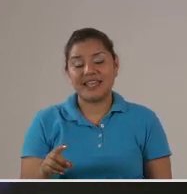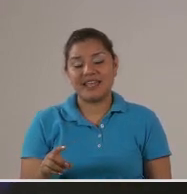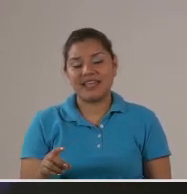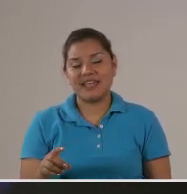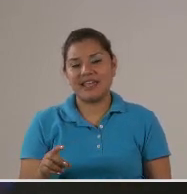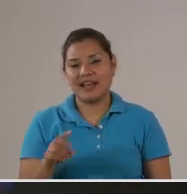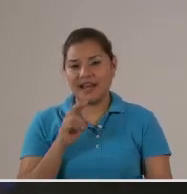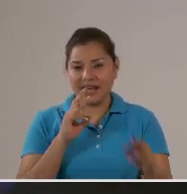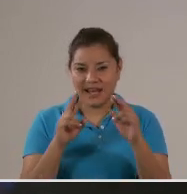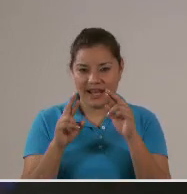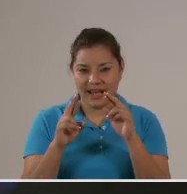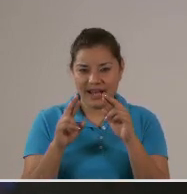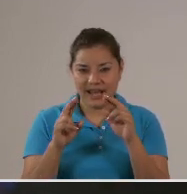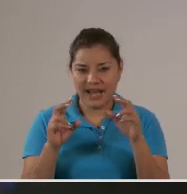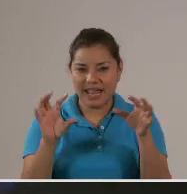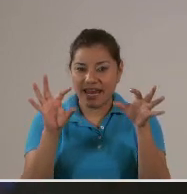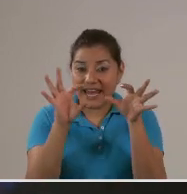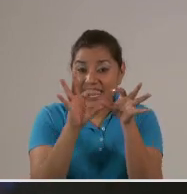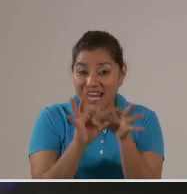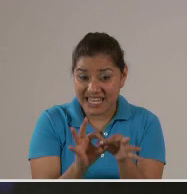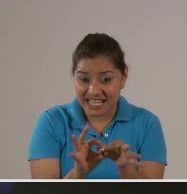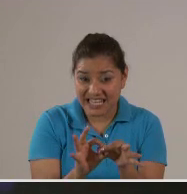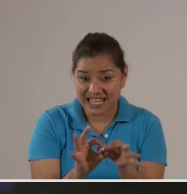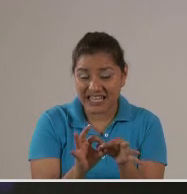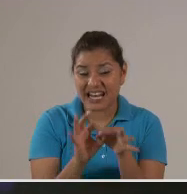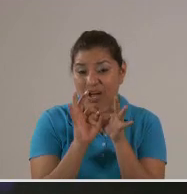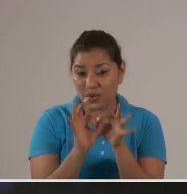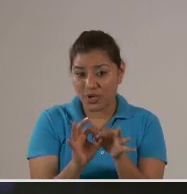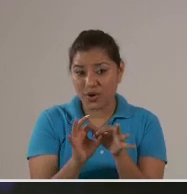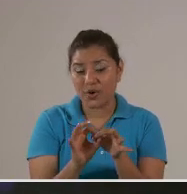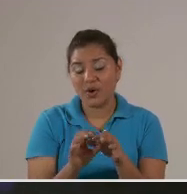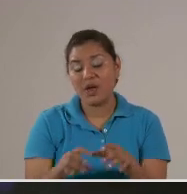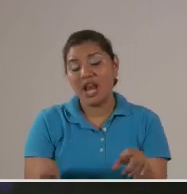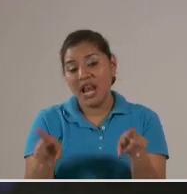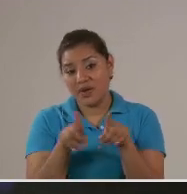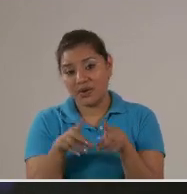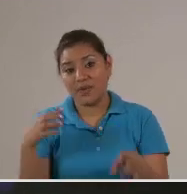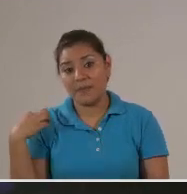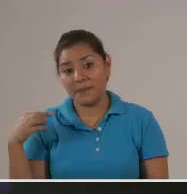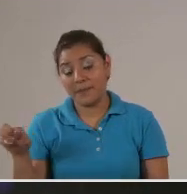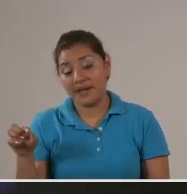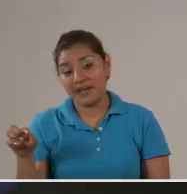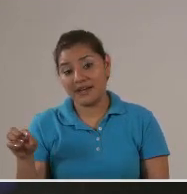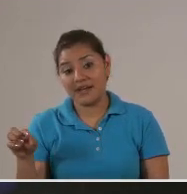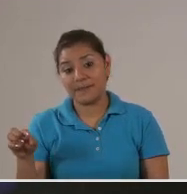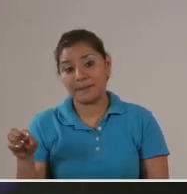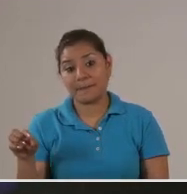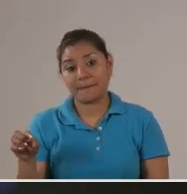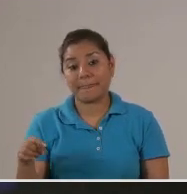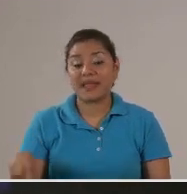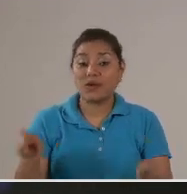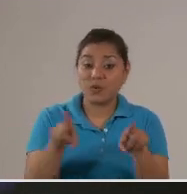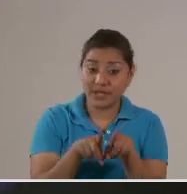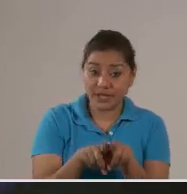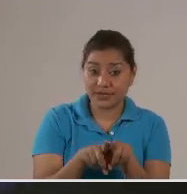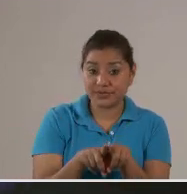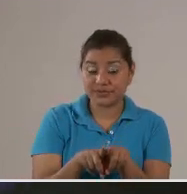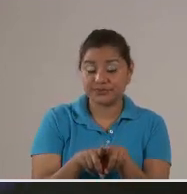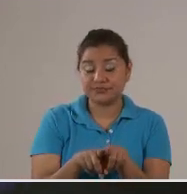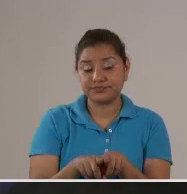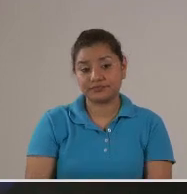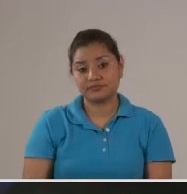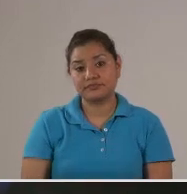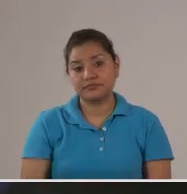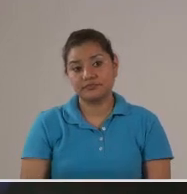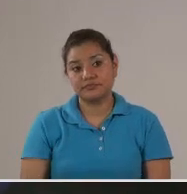tú tienes a Cristo y está creciendo en ti y yo tengo a Cristo nos vamos a unir